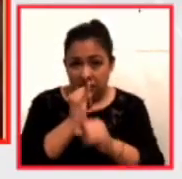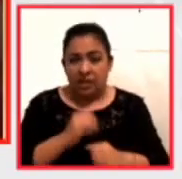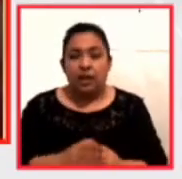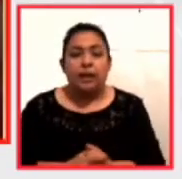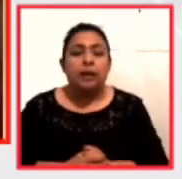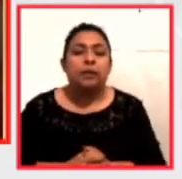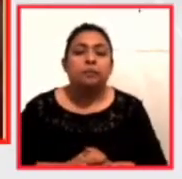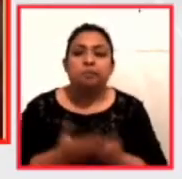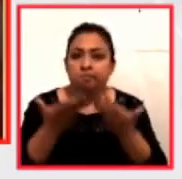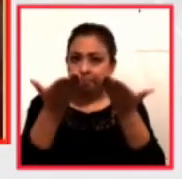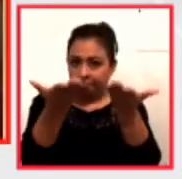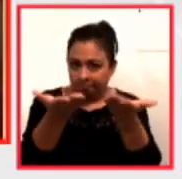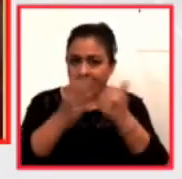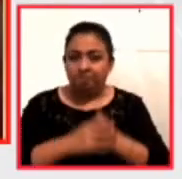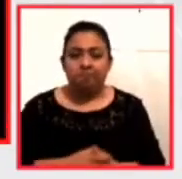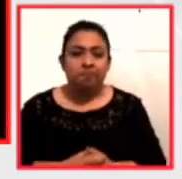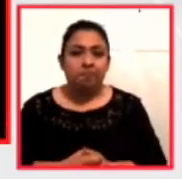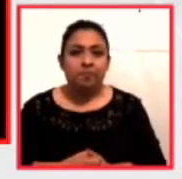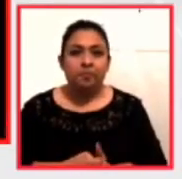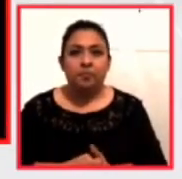Les vamos a conocer.